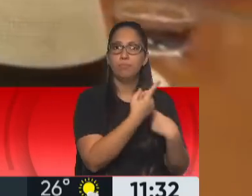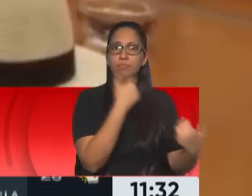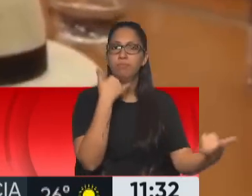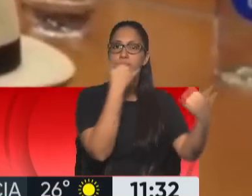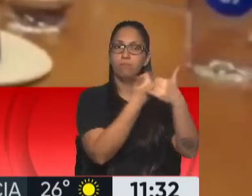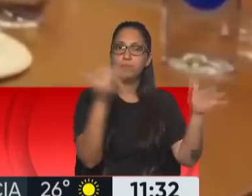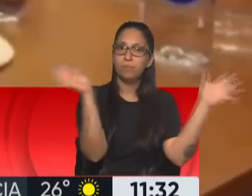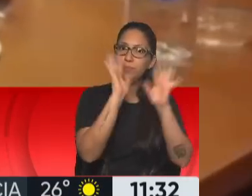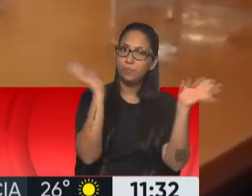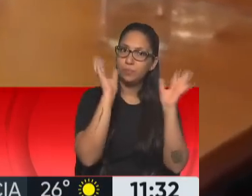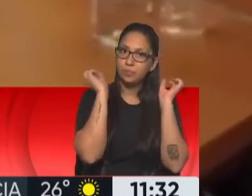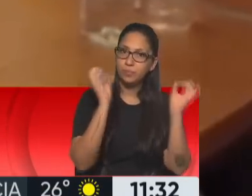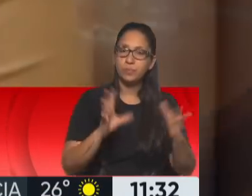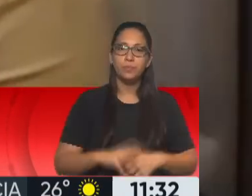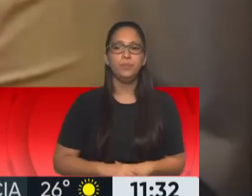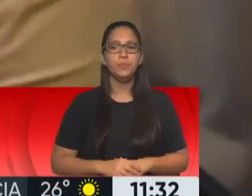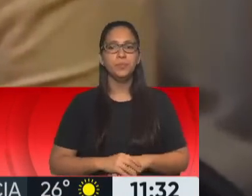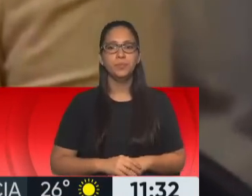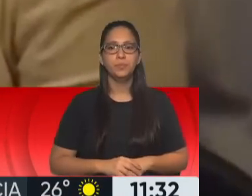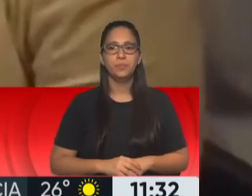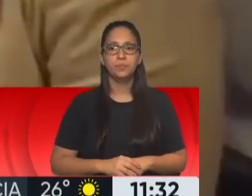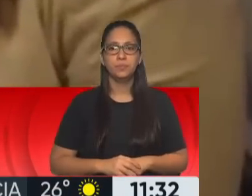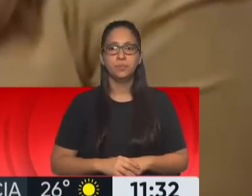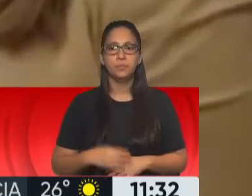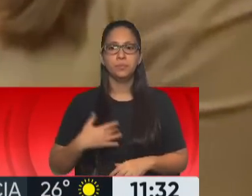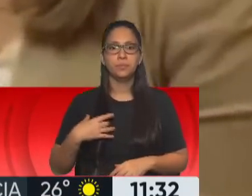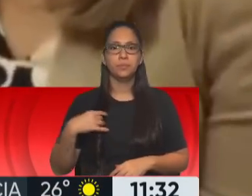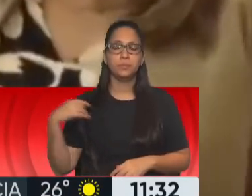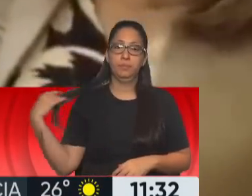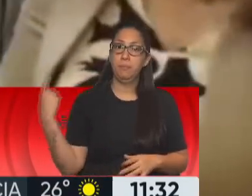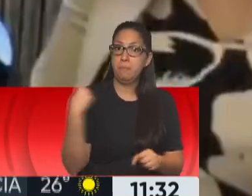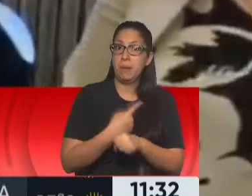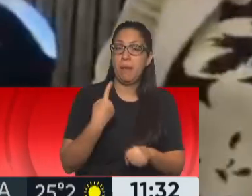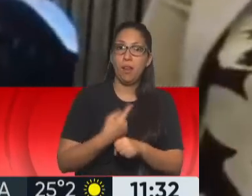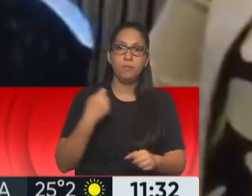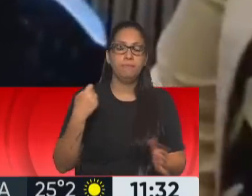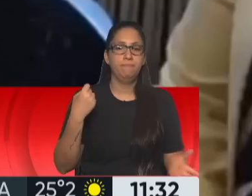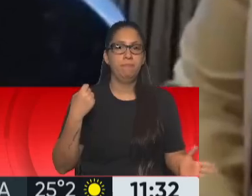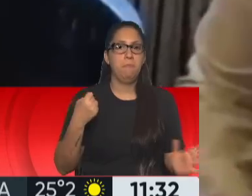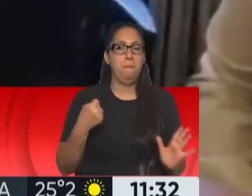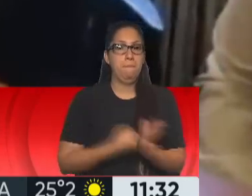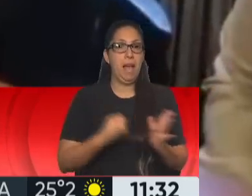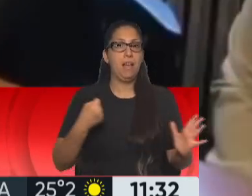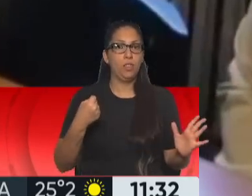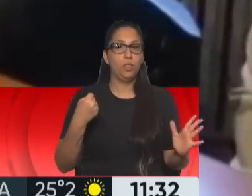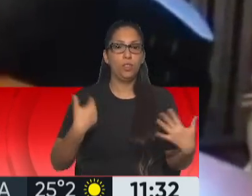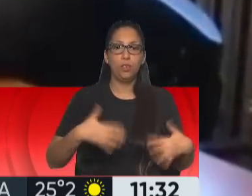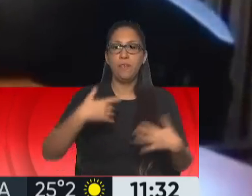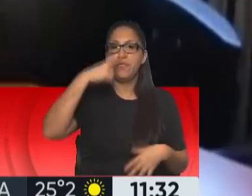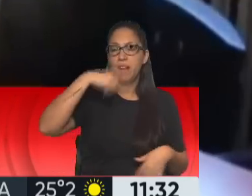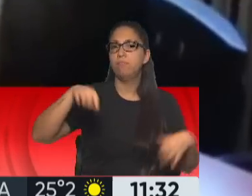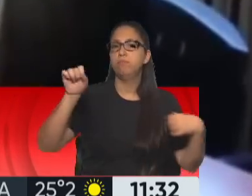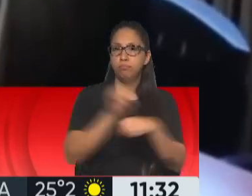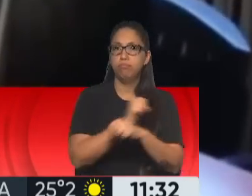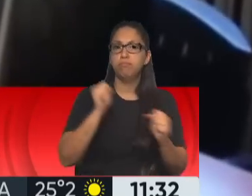estamos saludando. Lourdes, bueno, en primer lugar, el impacto, ¿no?, de lo que ha sido finalmente la sentencia